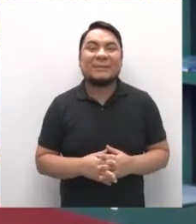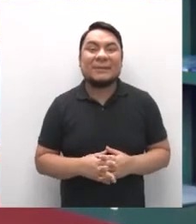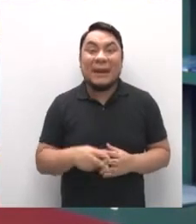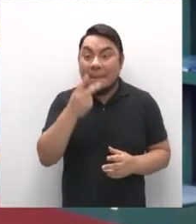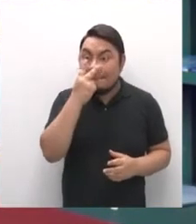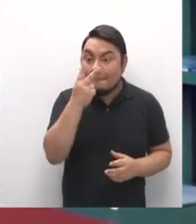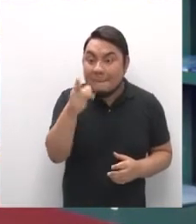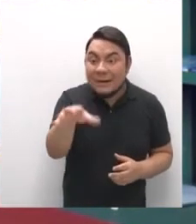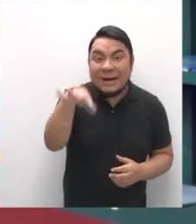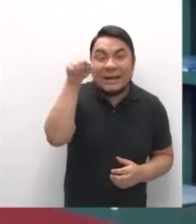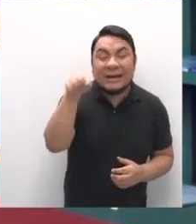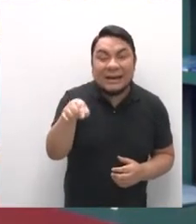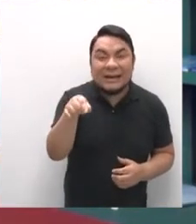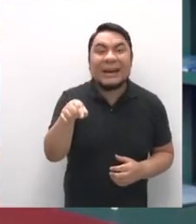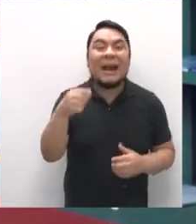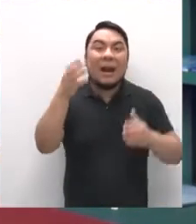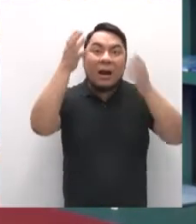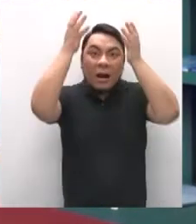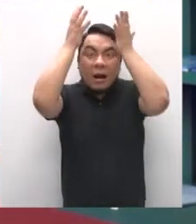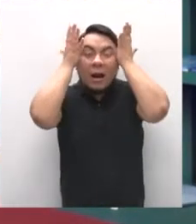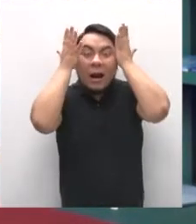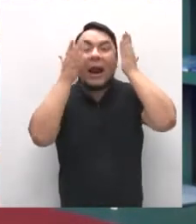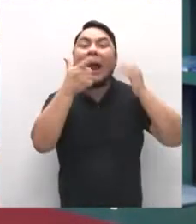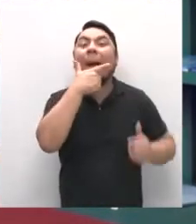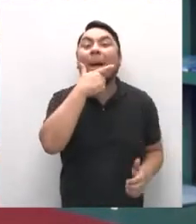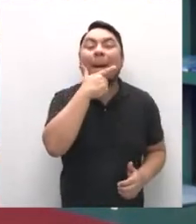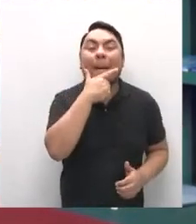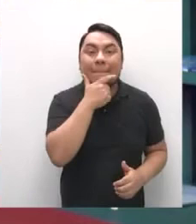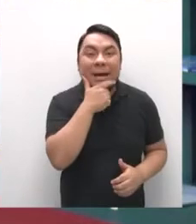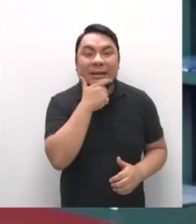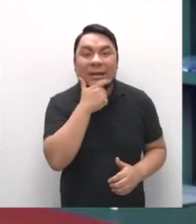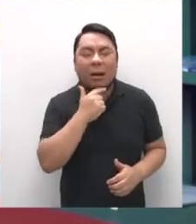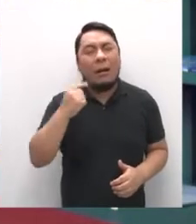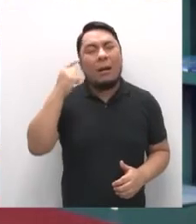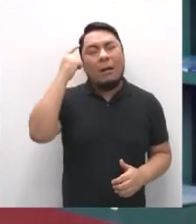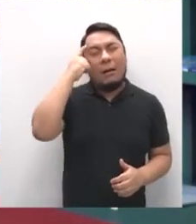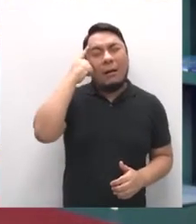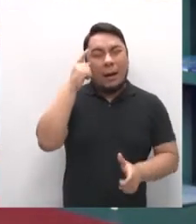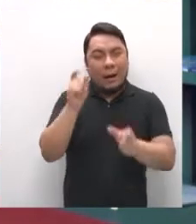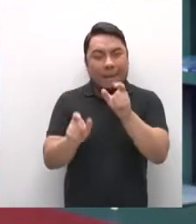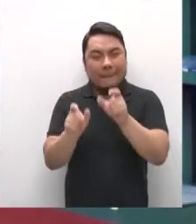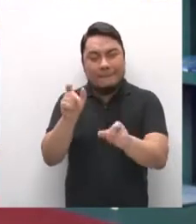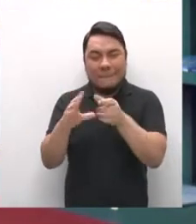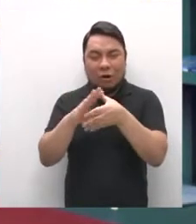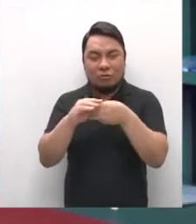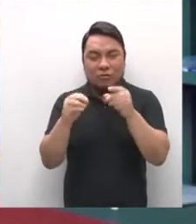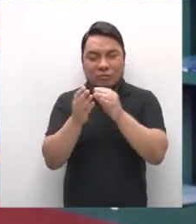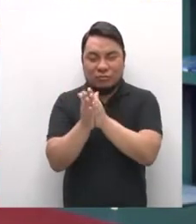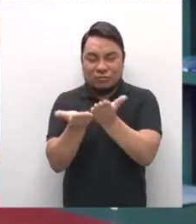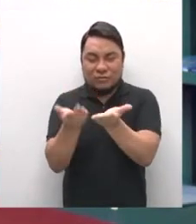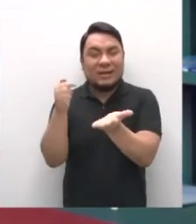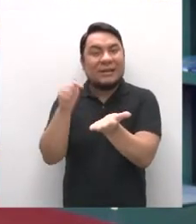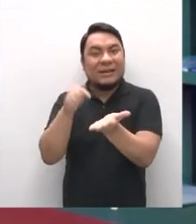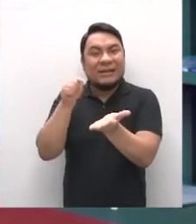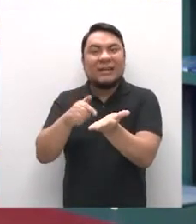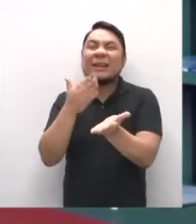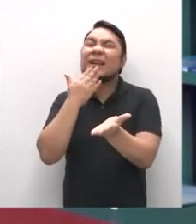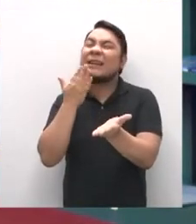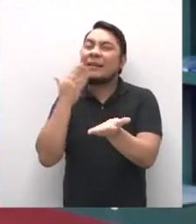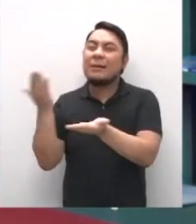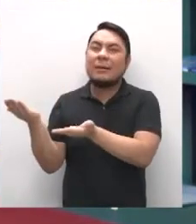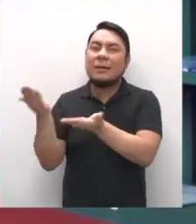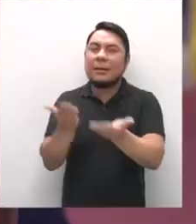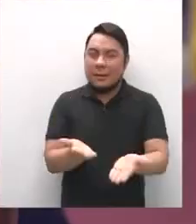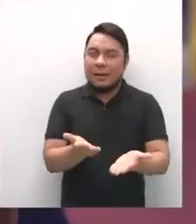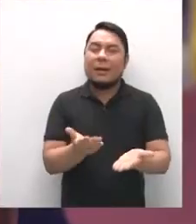que encontré! ¡Un casco amarillo! Sospecho que uno de los personajes de este cuento lo ha traído y lo ha dejado